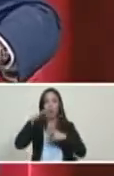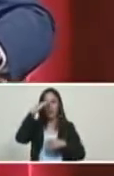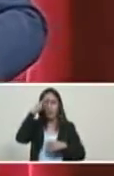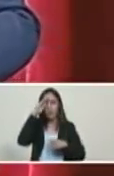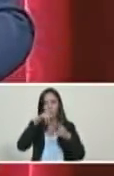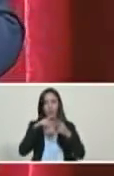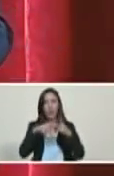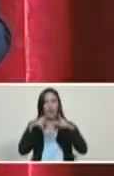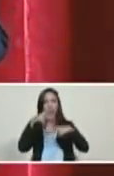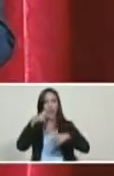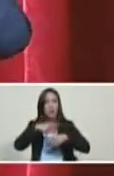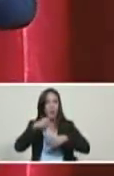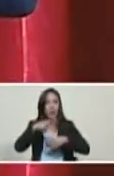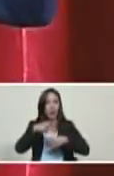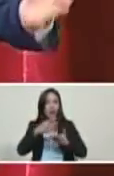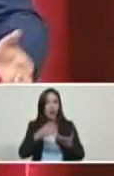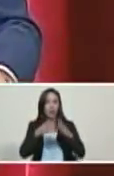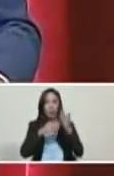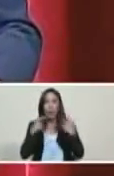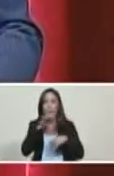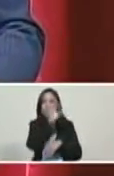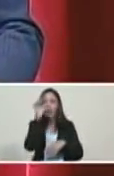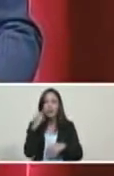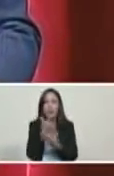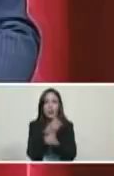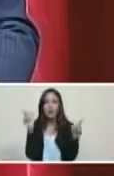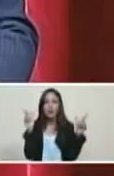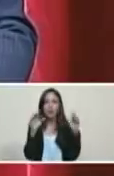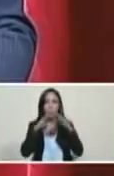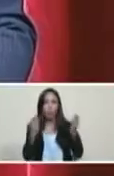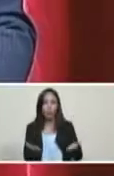Nicaragua, contra los países libres del mundo.